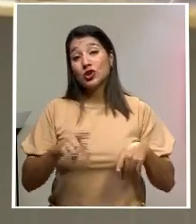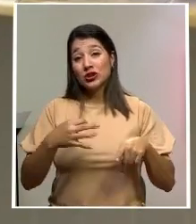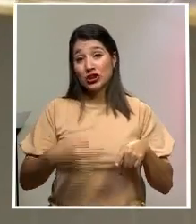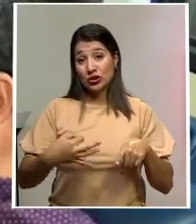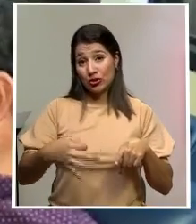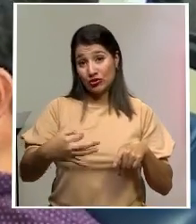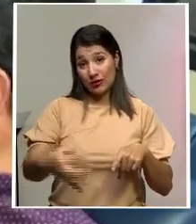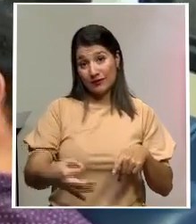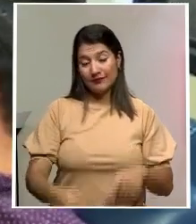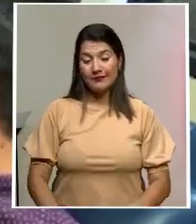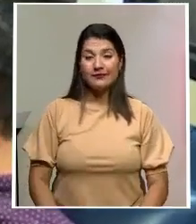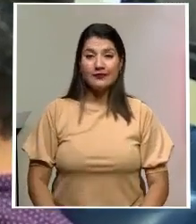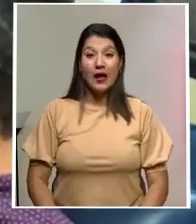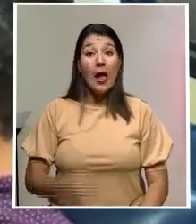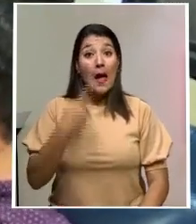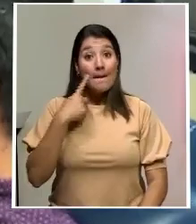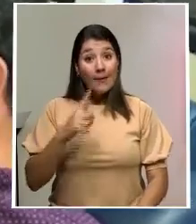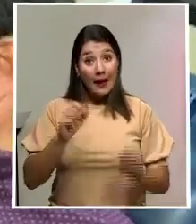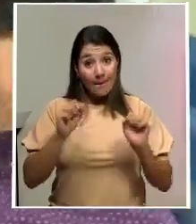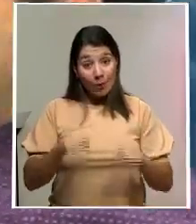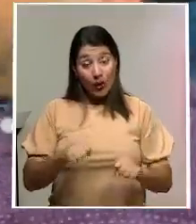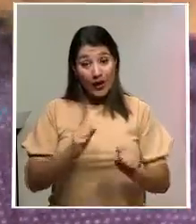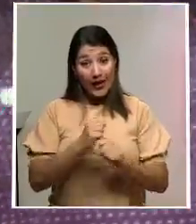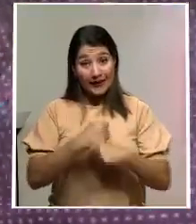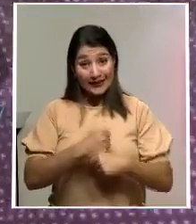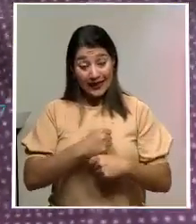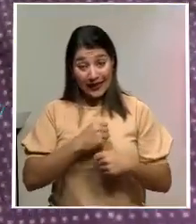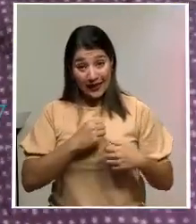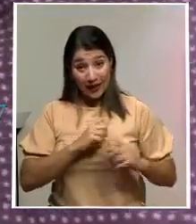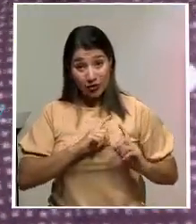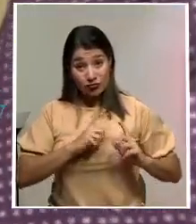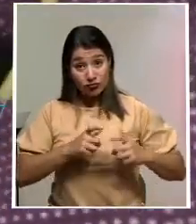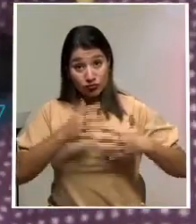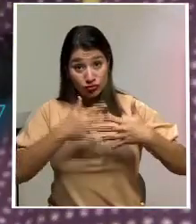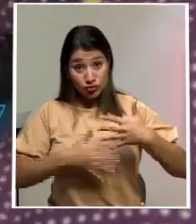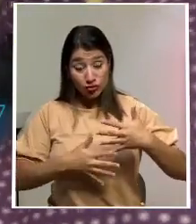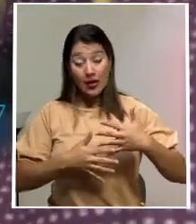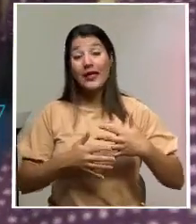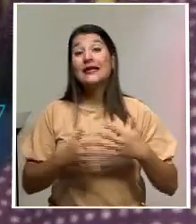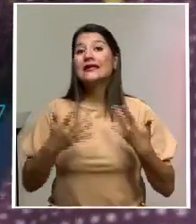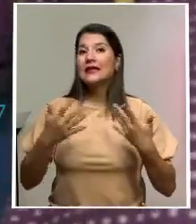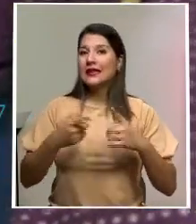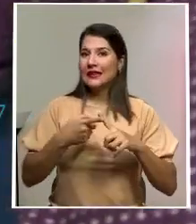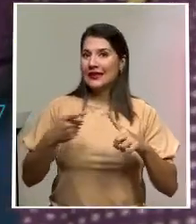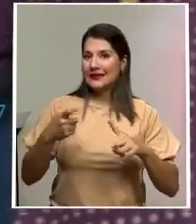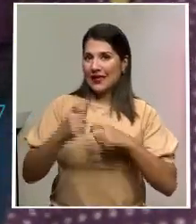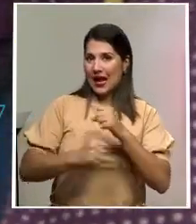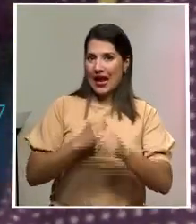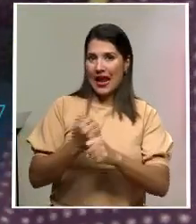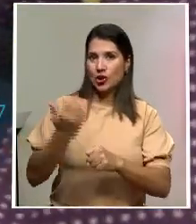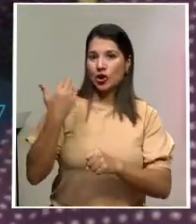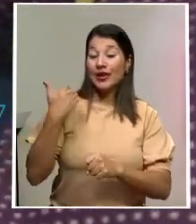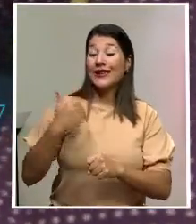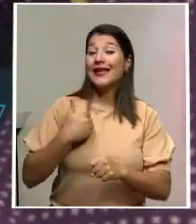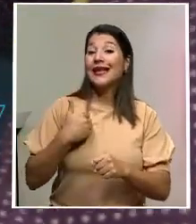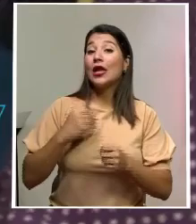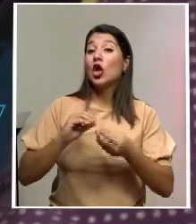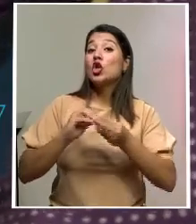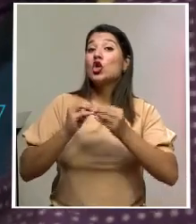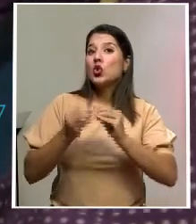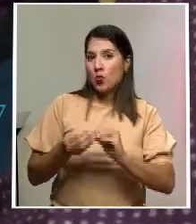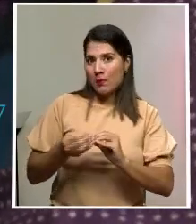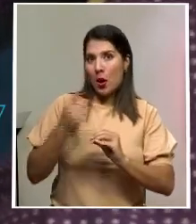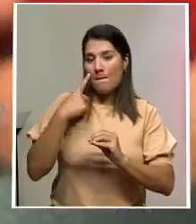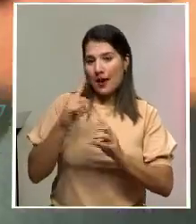diariamente. Para realizar la donación, el Banco Central de Sangre habilitó desde el año anterior un servicio telefónico exclusivo para citas, en